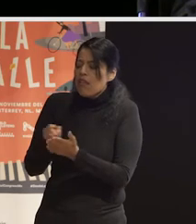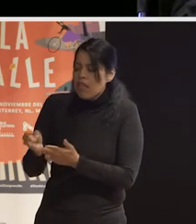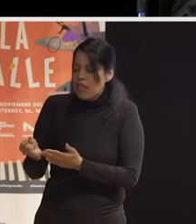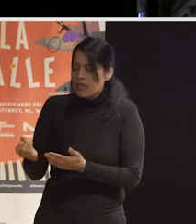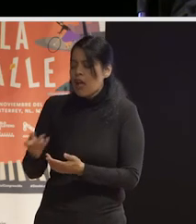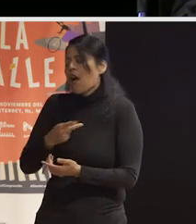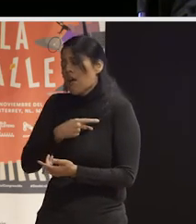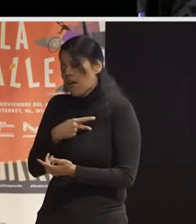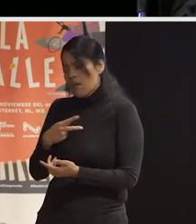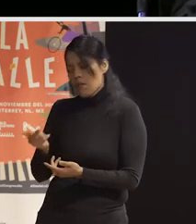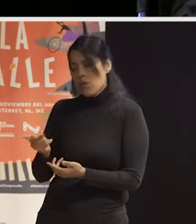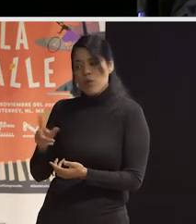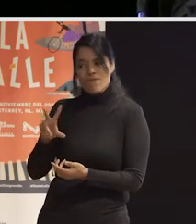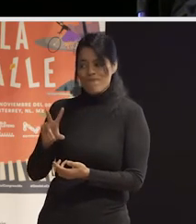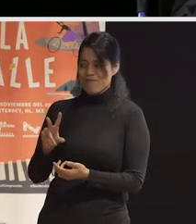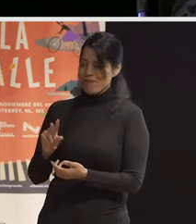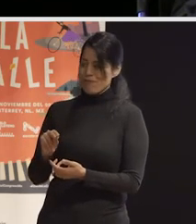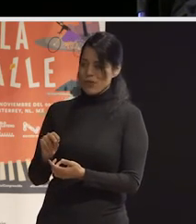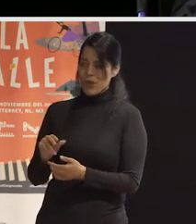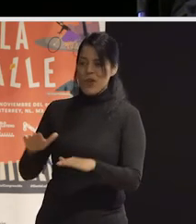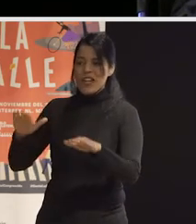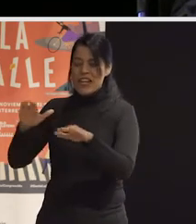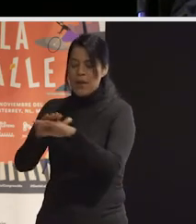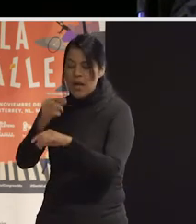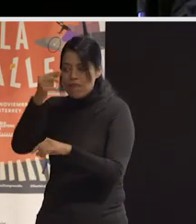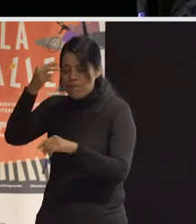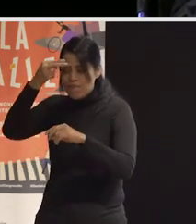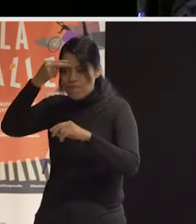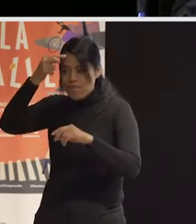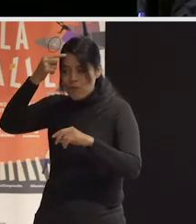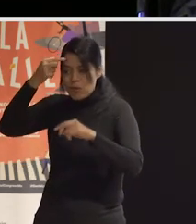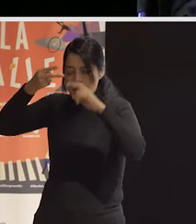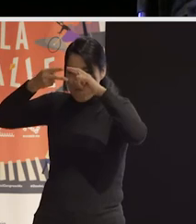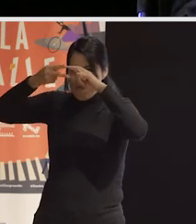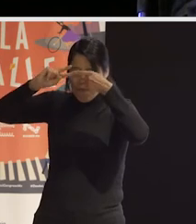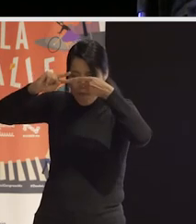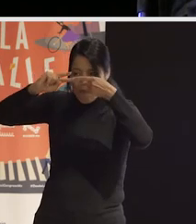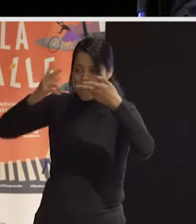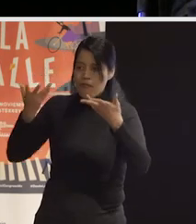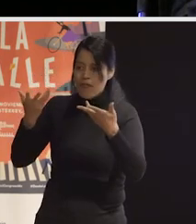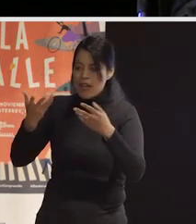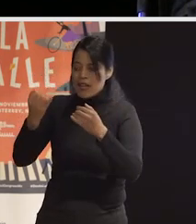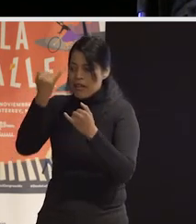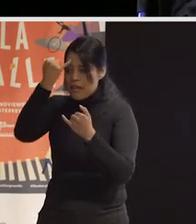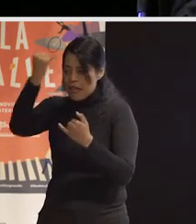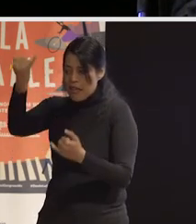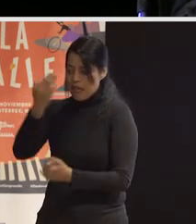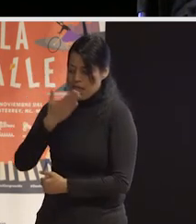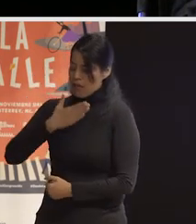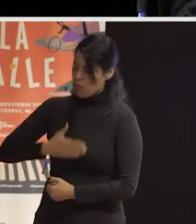pobrecito sino simplemente cambiar nuestro chip hacia la a una idea de justicia